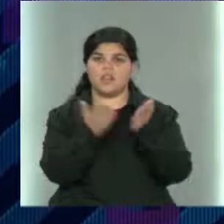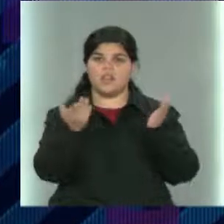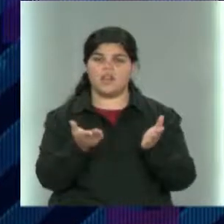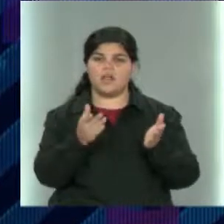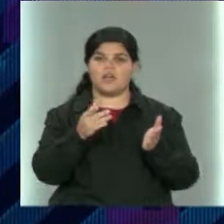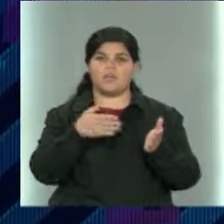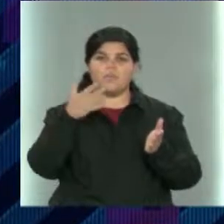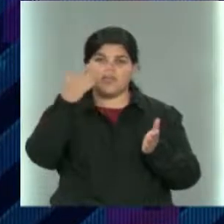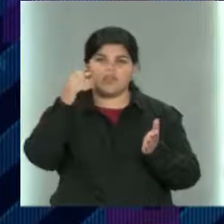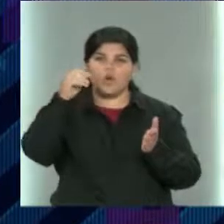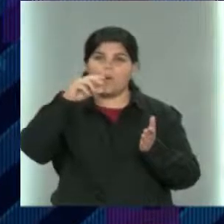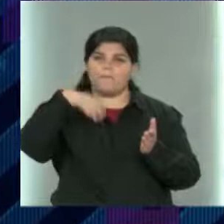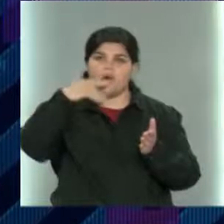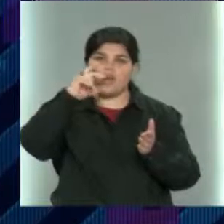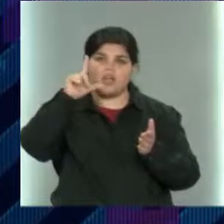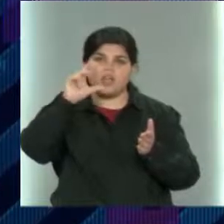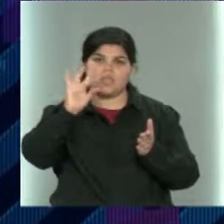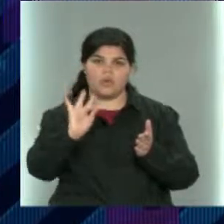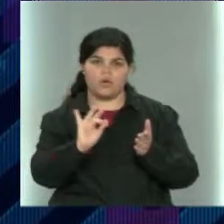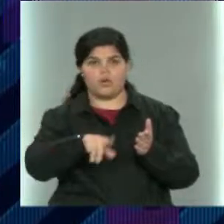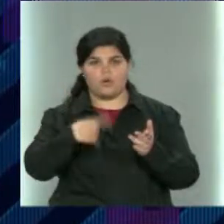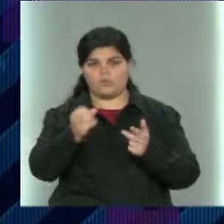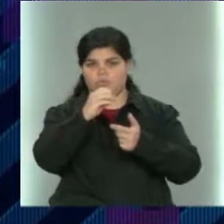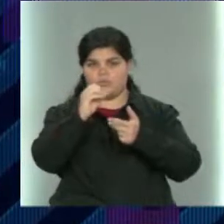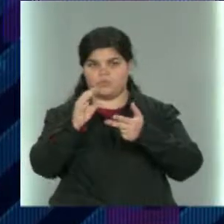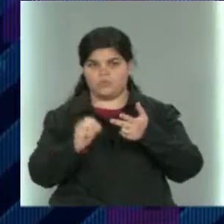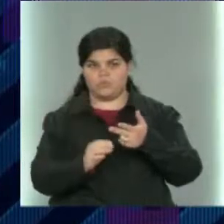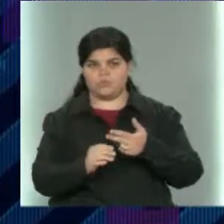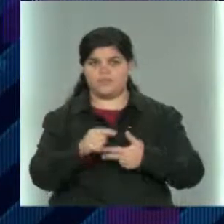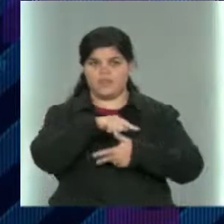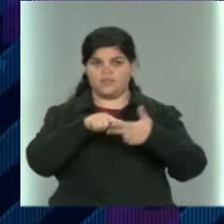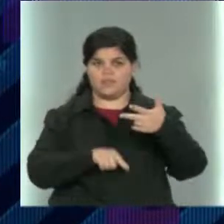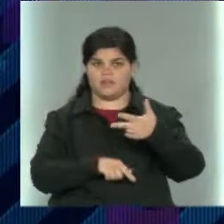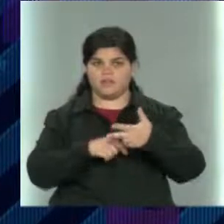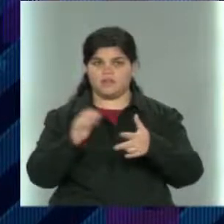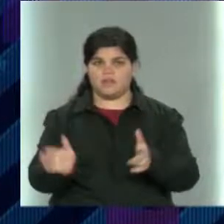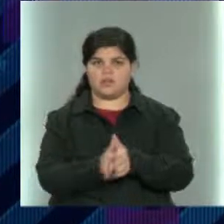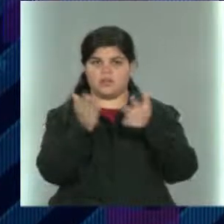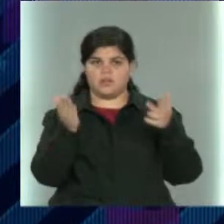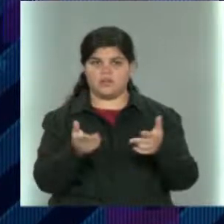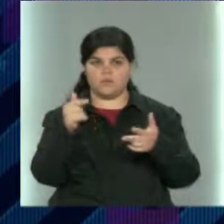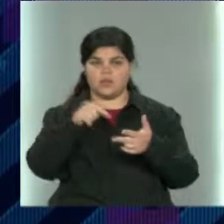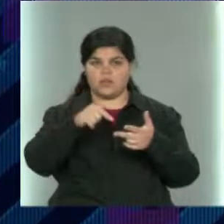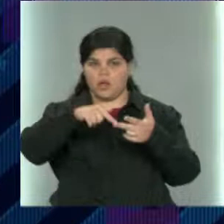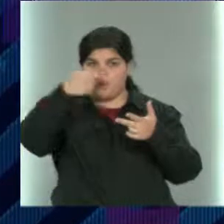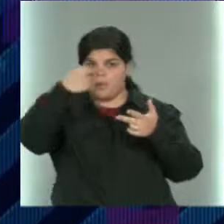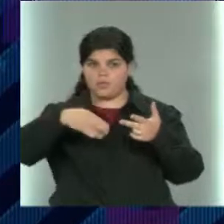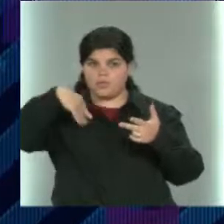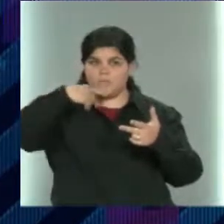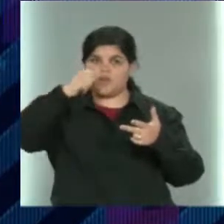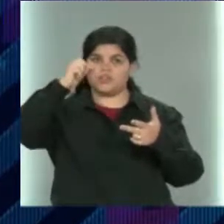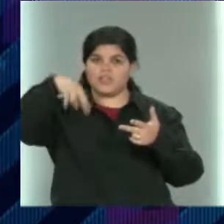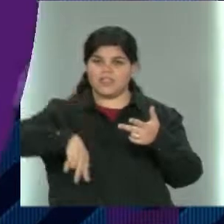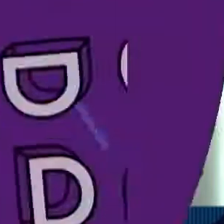2009, Coso en 2013 y Motín en el 2015. En esta última obra literaria, el escritor toma como escenario las cárceles